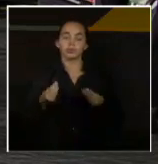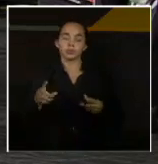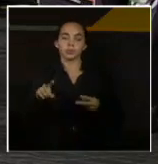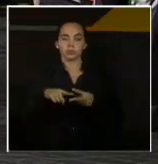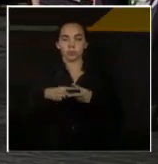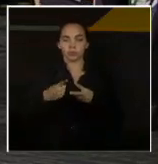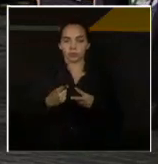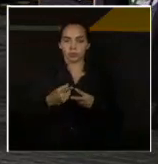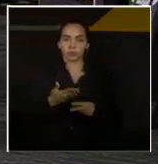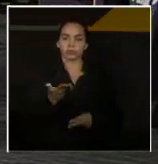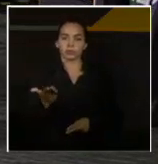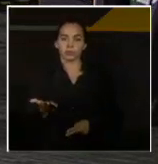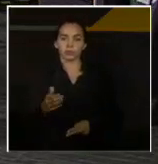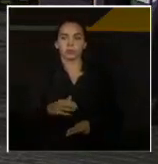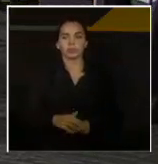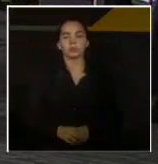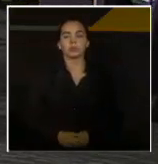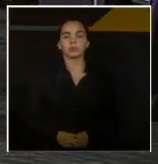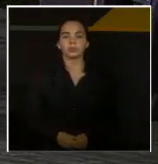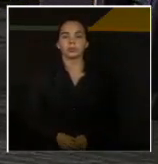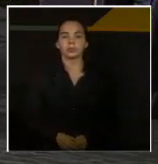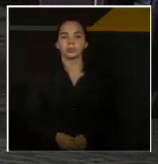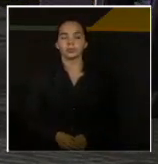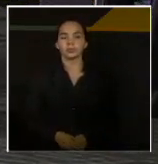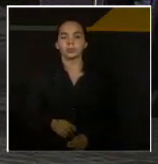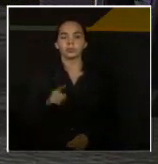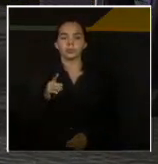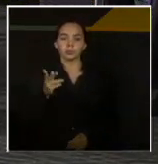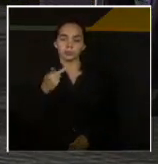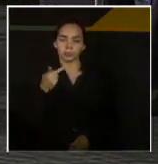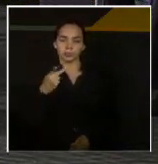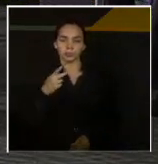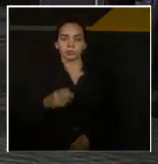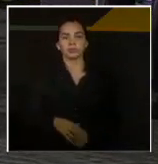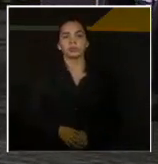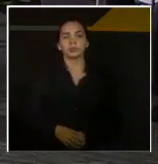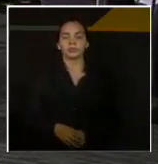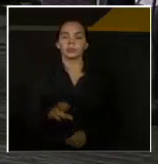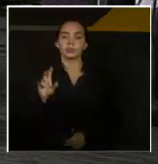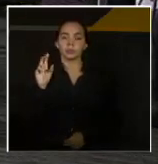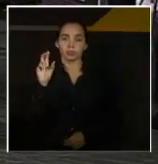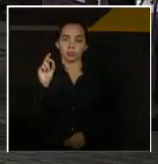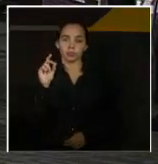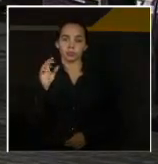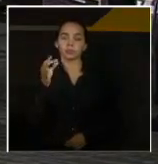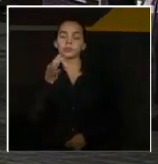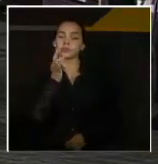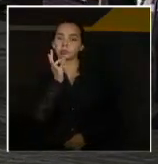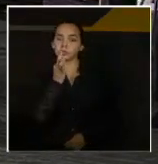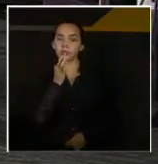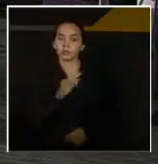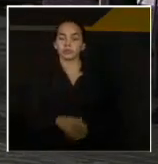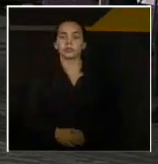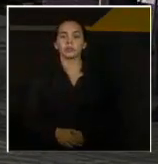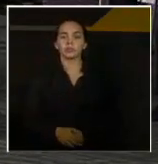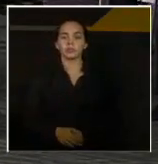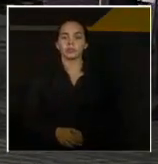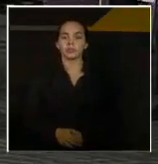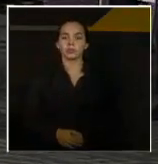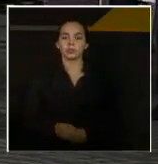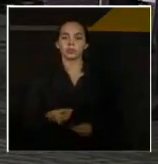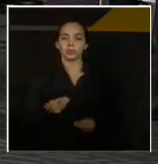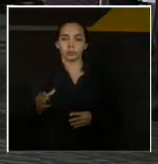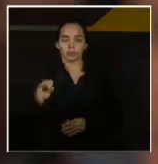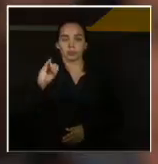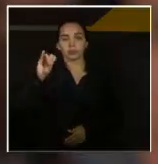con usted. Su pregunta, 30 segundos. y será dirigida al candidato Joaquín